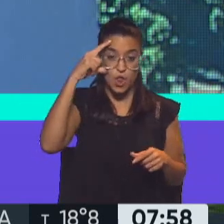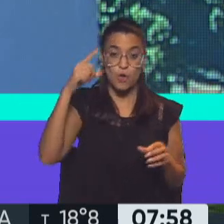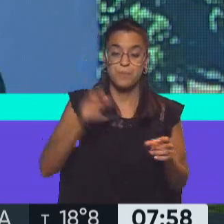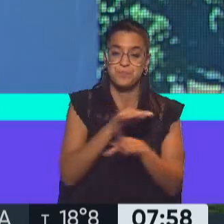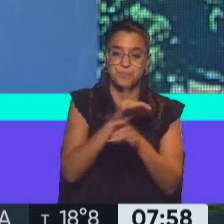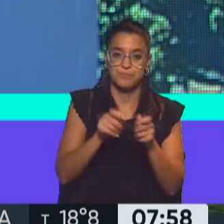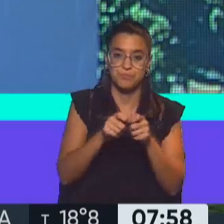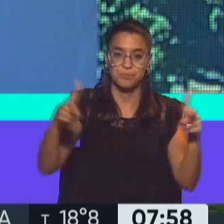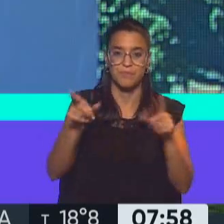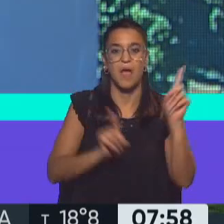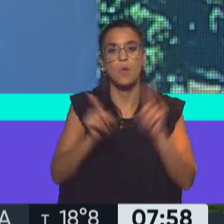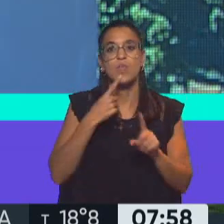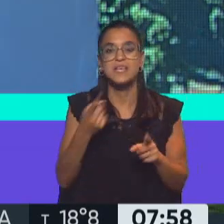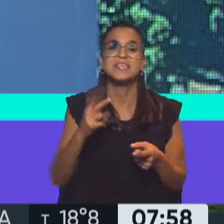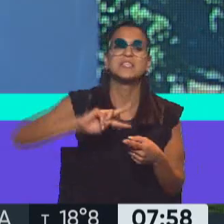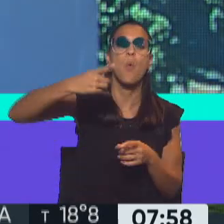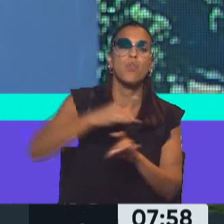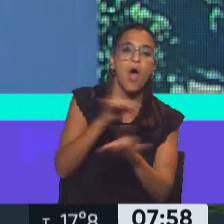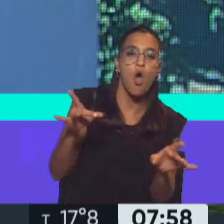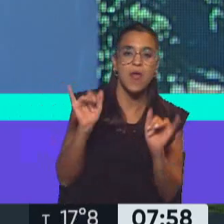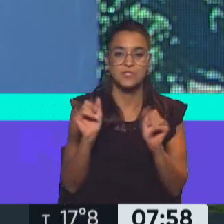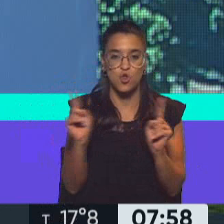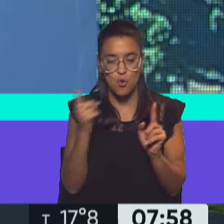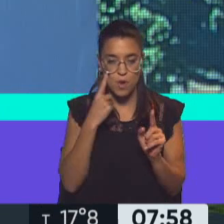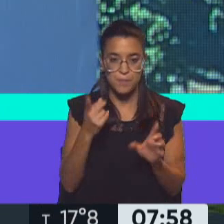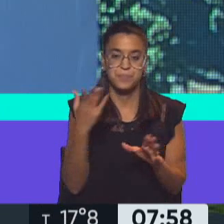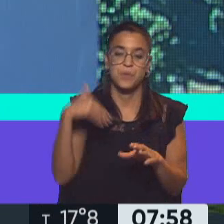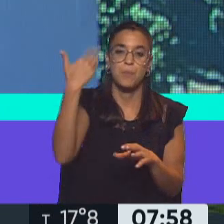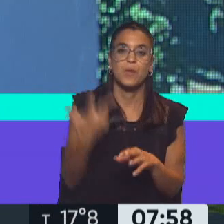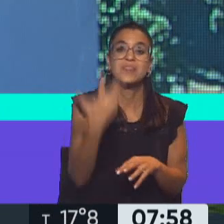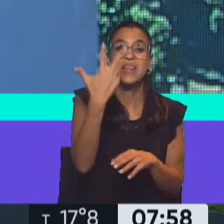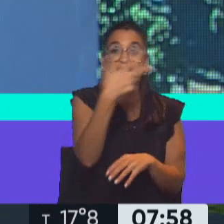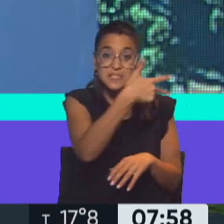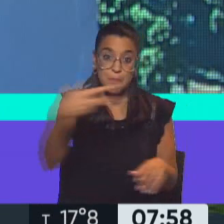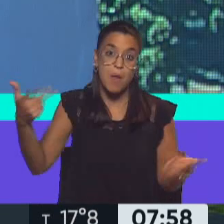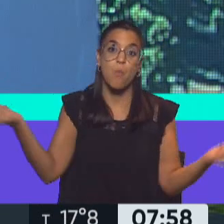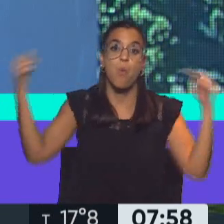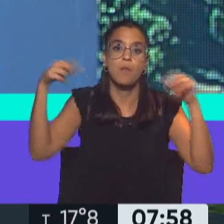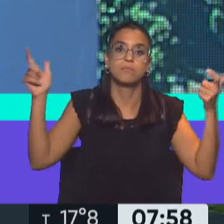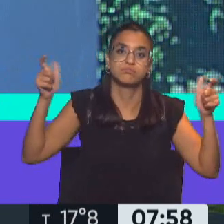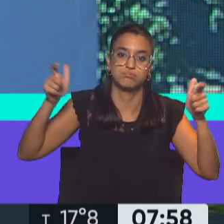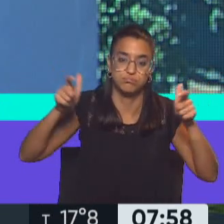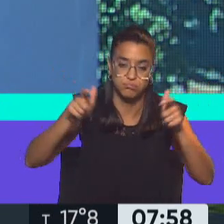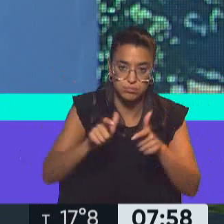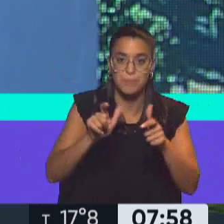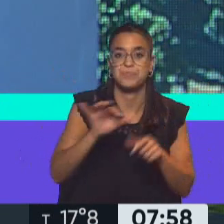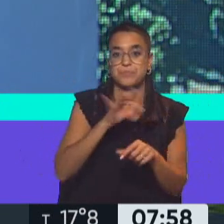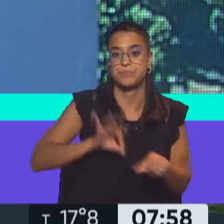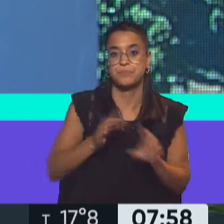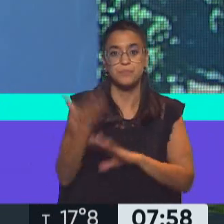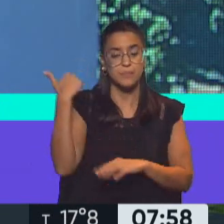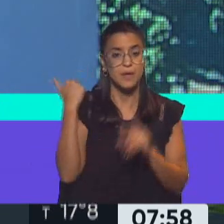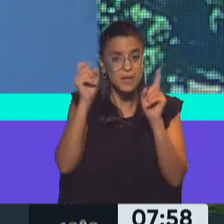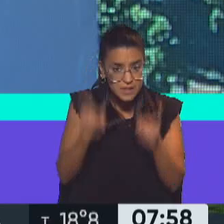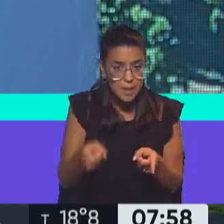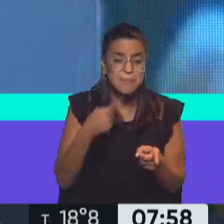famoso rebrote, que algunos decían segunda ola, no, fue un rebrote y después tardó otras 3 semanas en volver a bajar. El año pasado también tuvo que